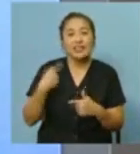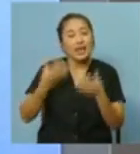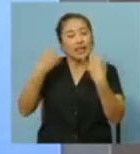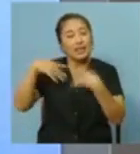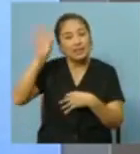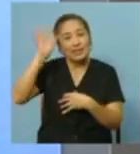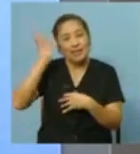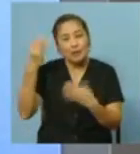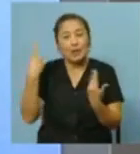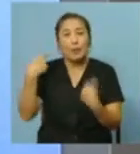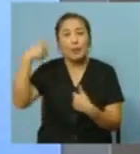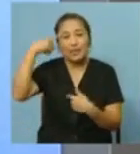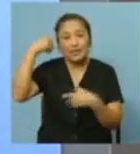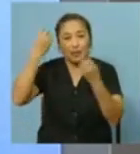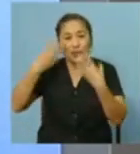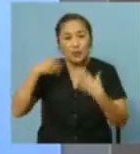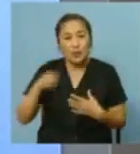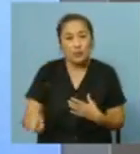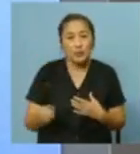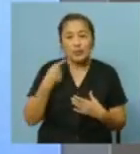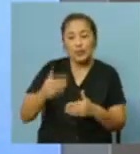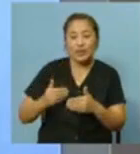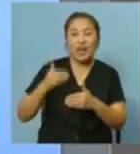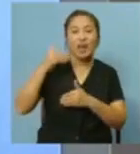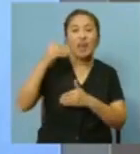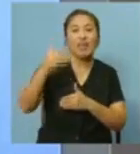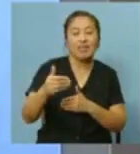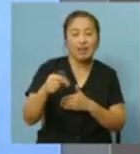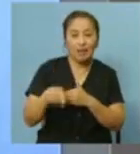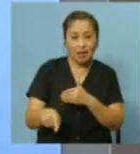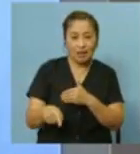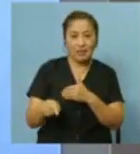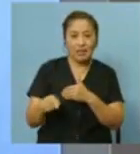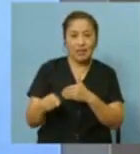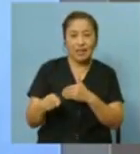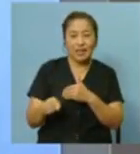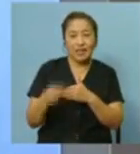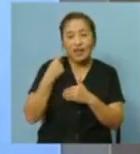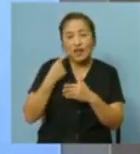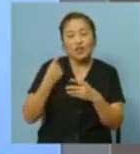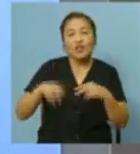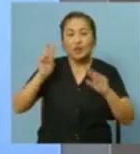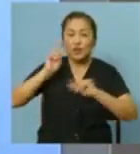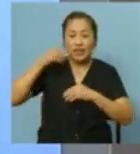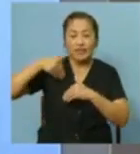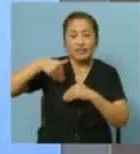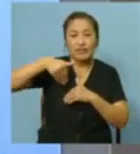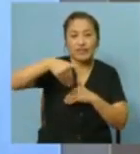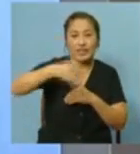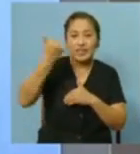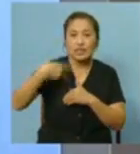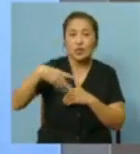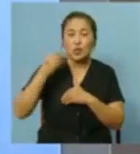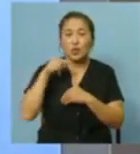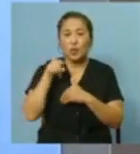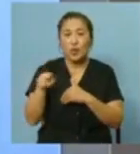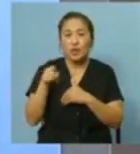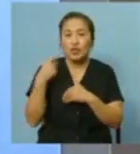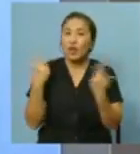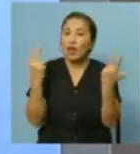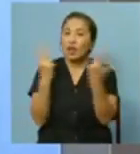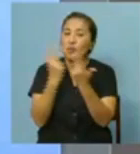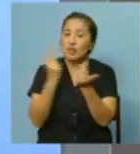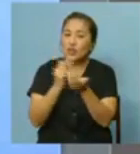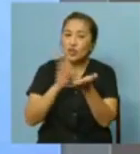buen criterio y que se adelanta en una gran visión y en cuanto él hablo